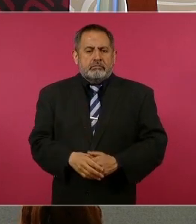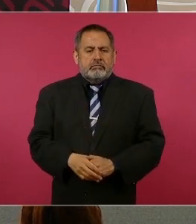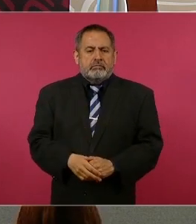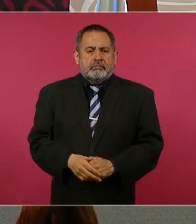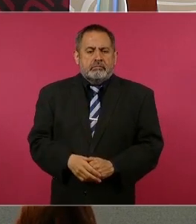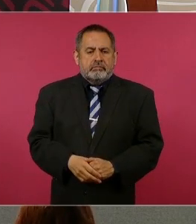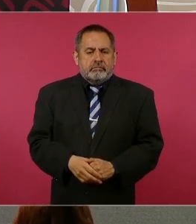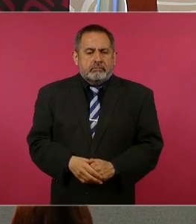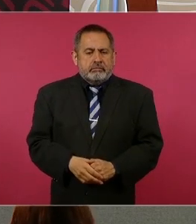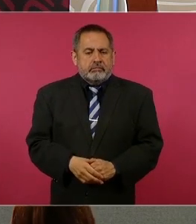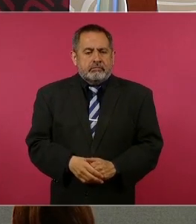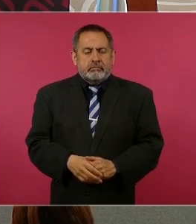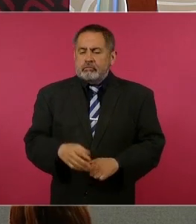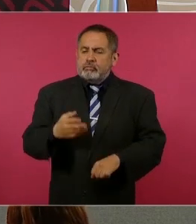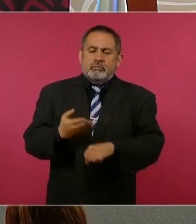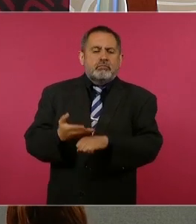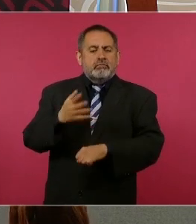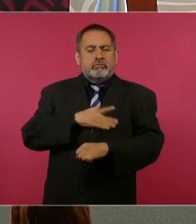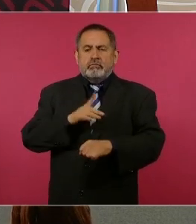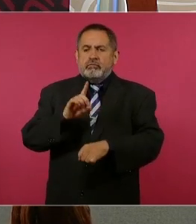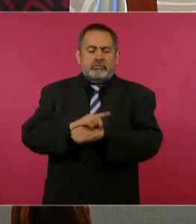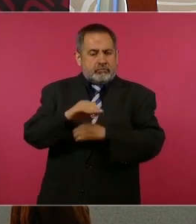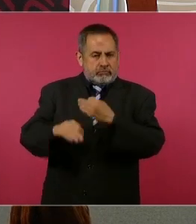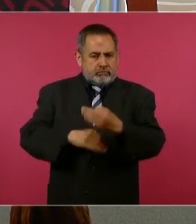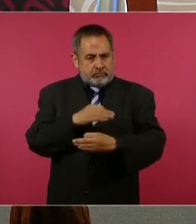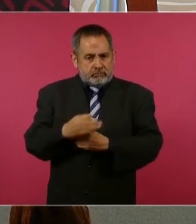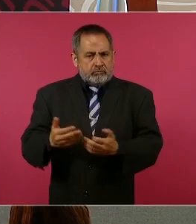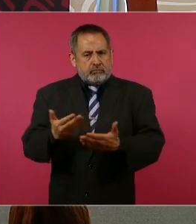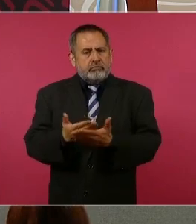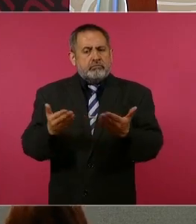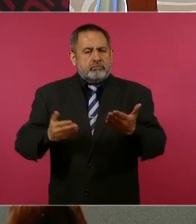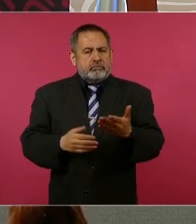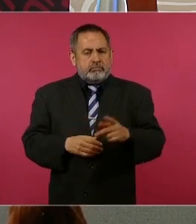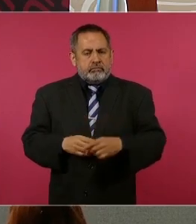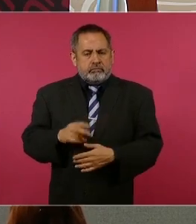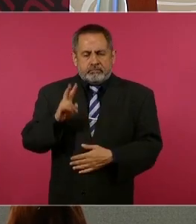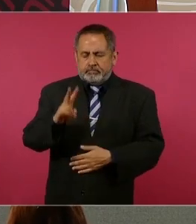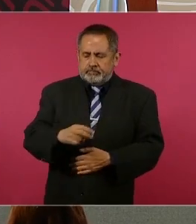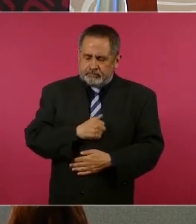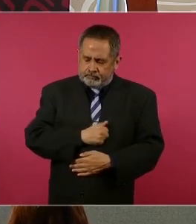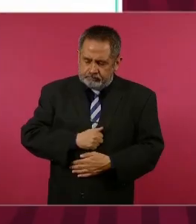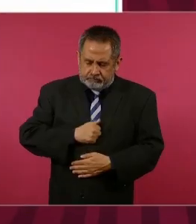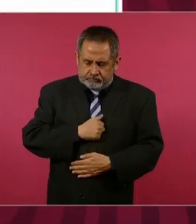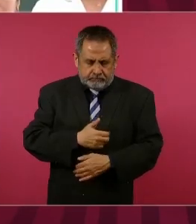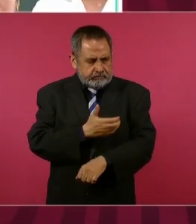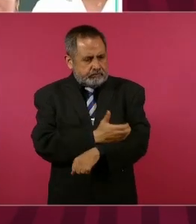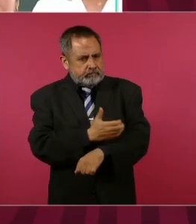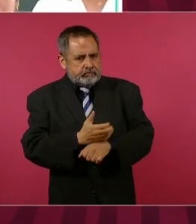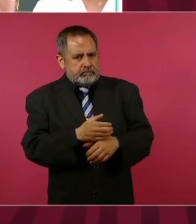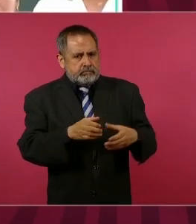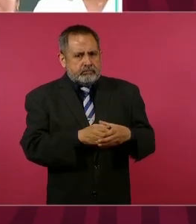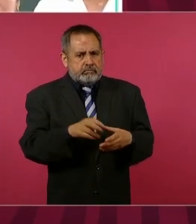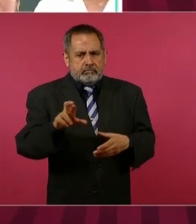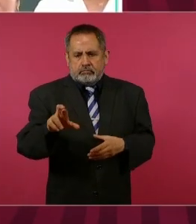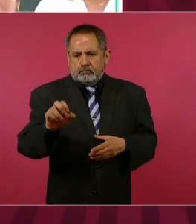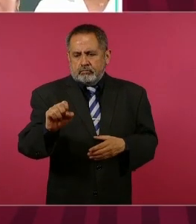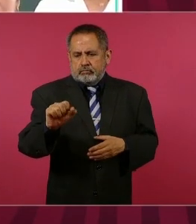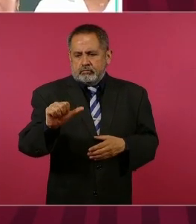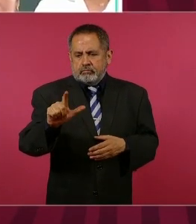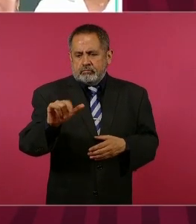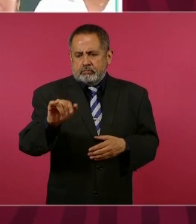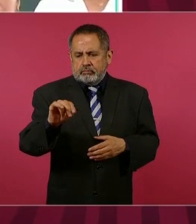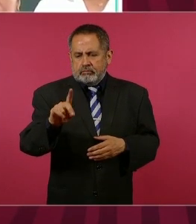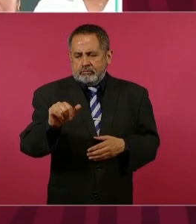Muy buenos días a todas y a todos. Primero que nada, lamentamos el fallecimiento de la compañera Rosalinda. Un abrazo a todos los